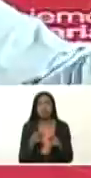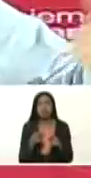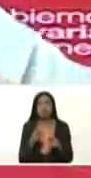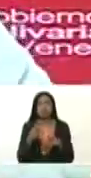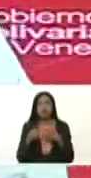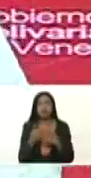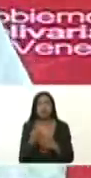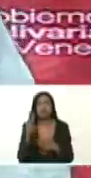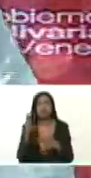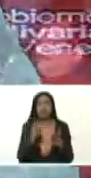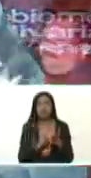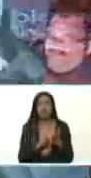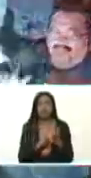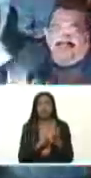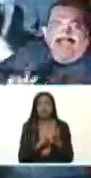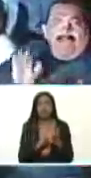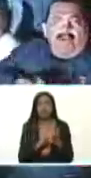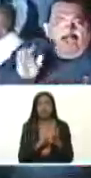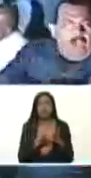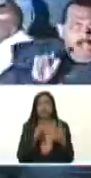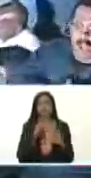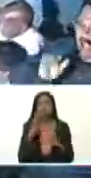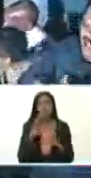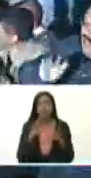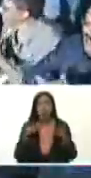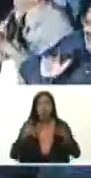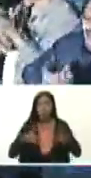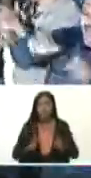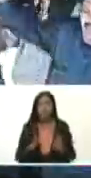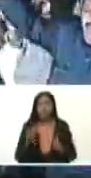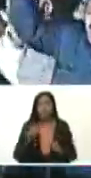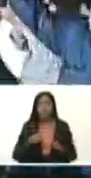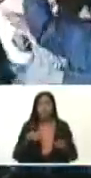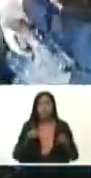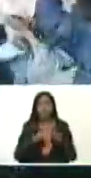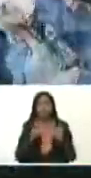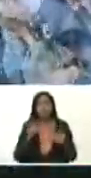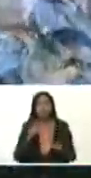el 2025. Que hoy nazca aquí el nuevo plan de